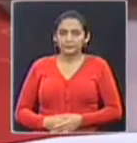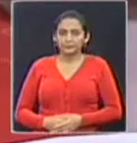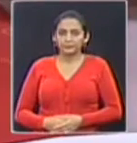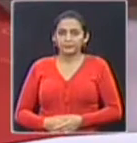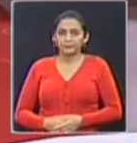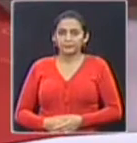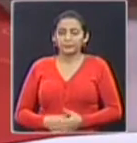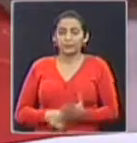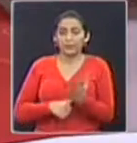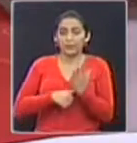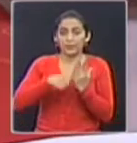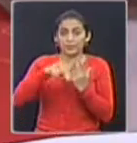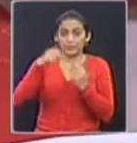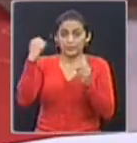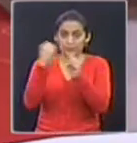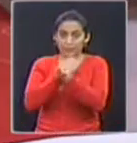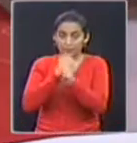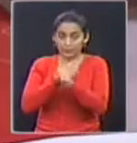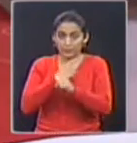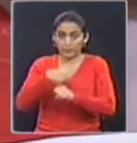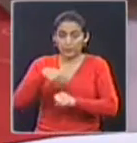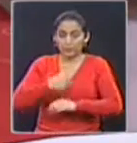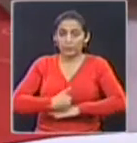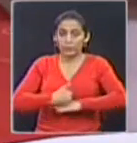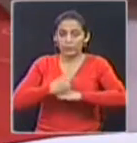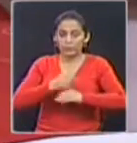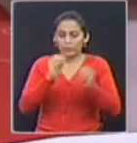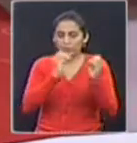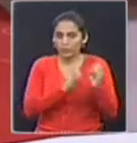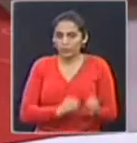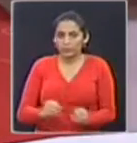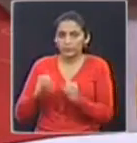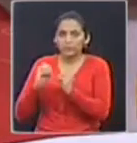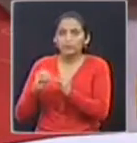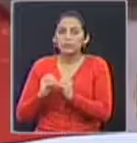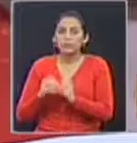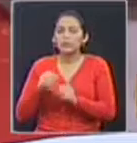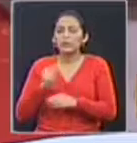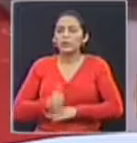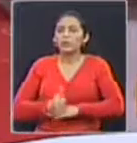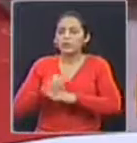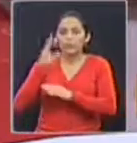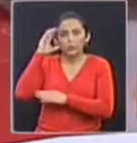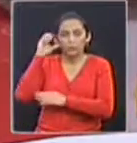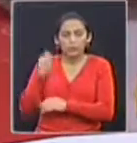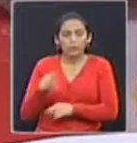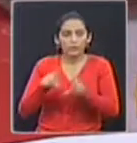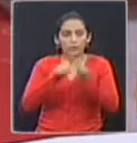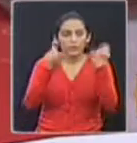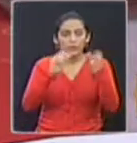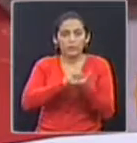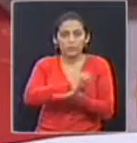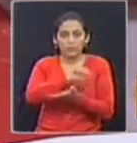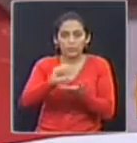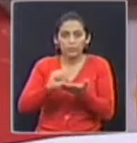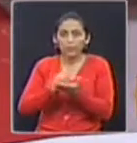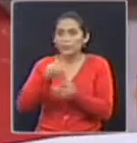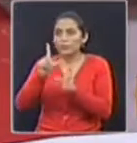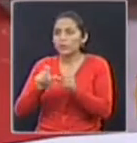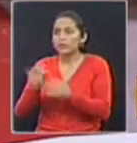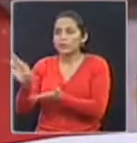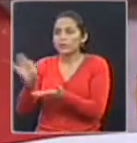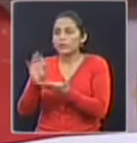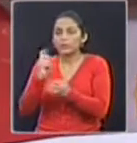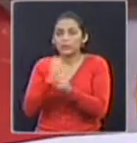El Ministerio del Trabajo organizó en Cuenca las mesas de diálogo nacional con los representantes del sector laboral y empresarios azuayos. El objetivo, fortalecer